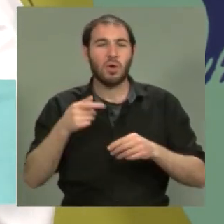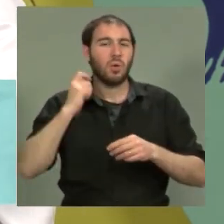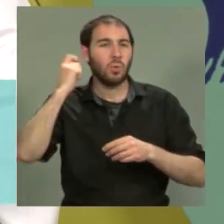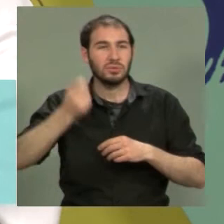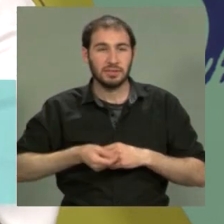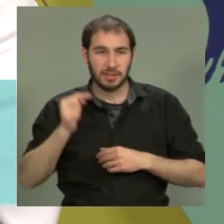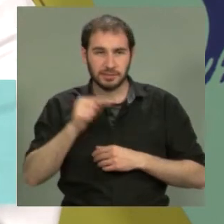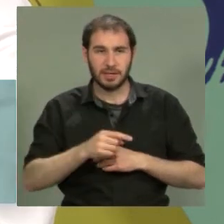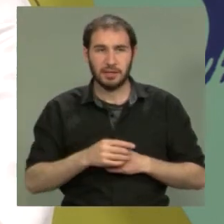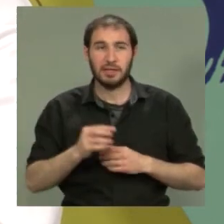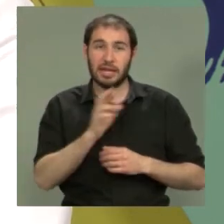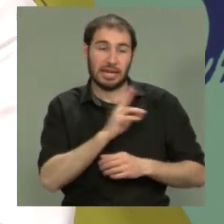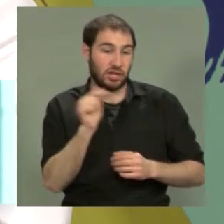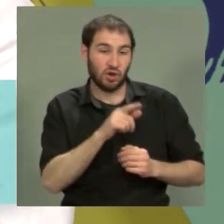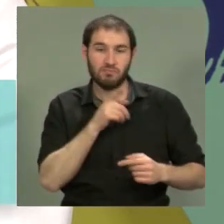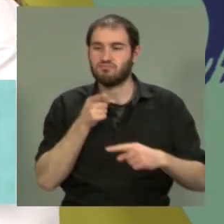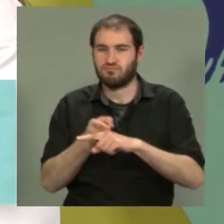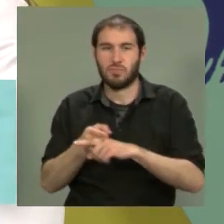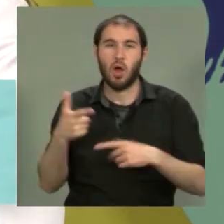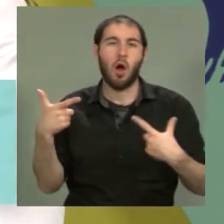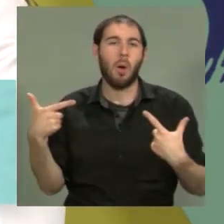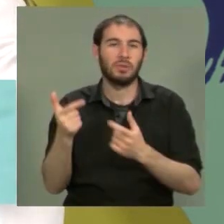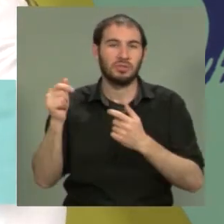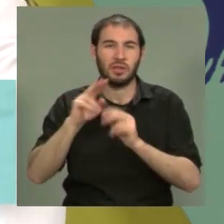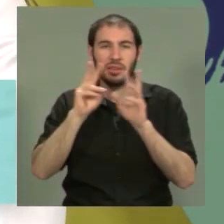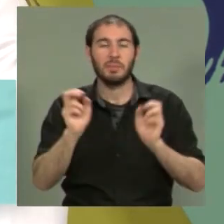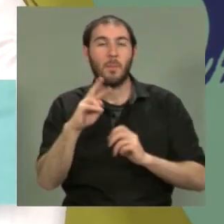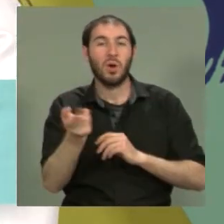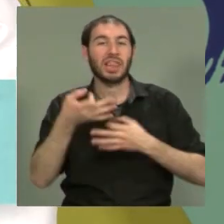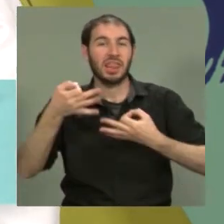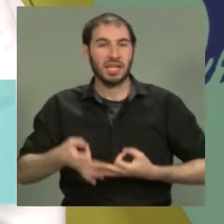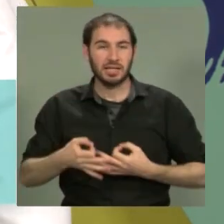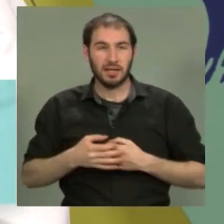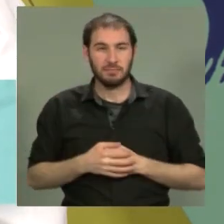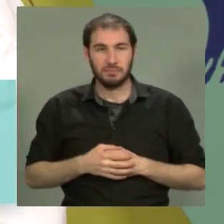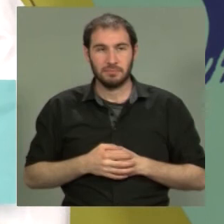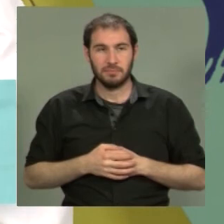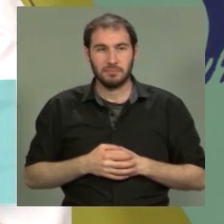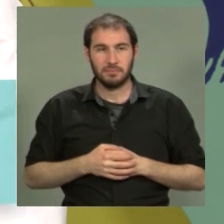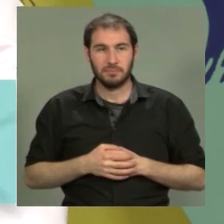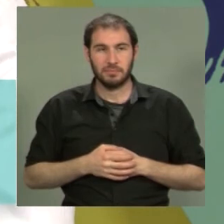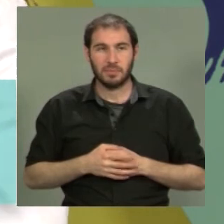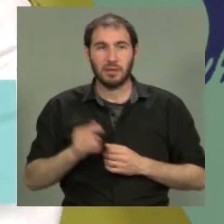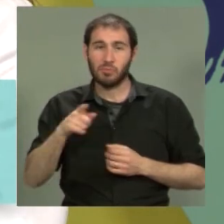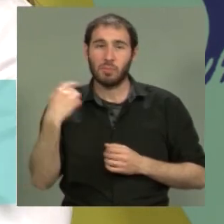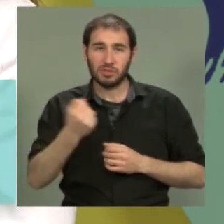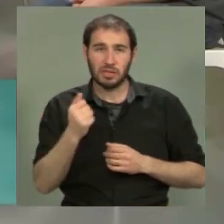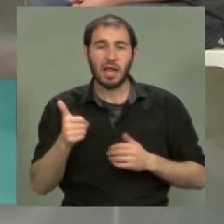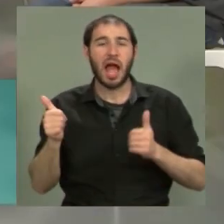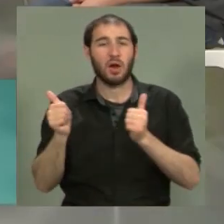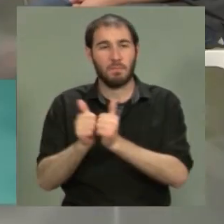instituciones religiosas que se oponen al tema de la muerte digna. Creo que bueno, lo importante sería